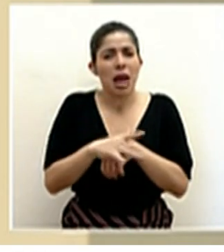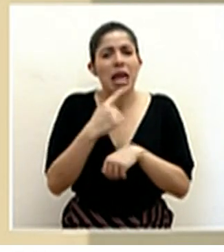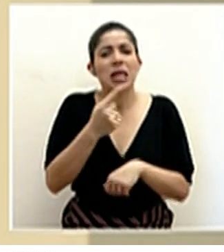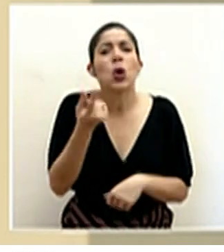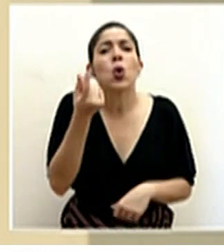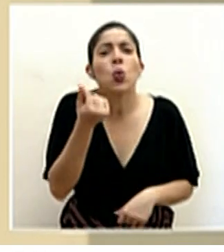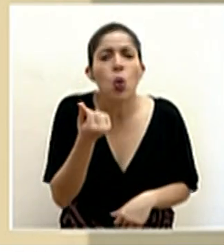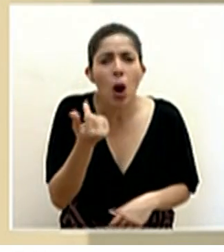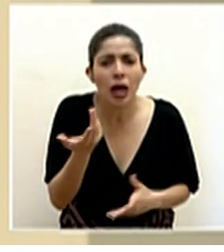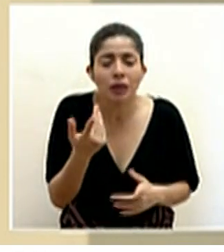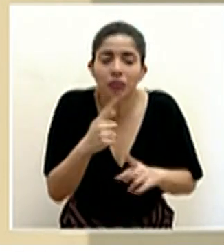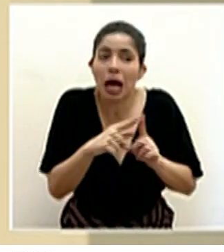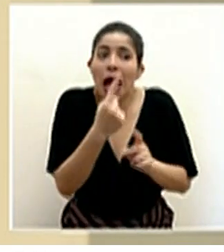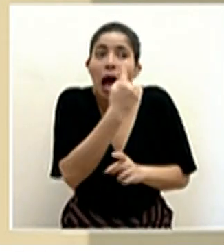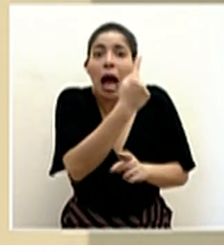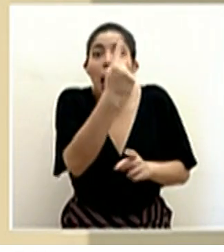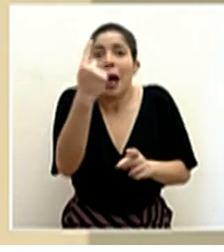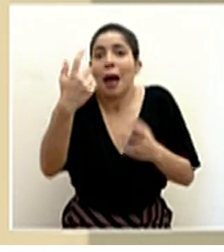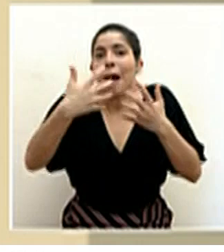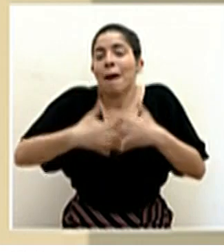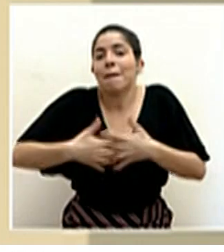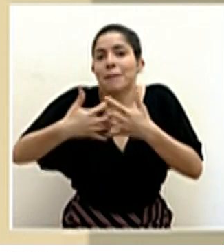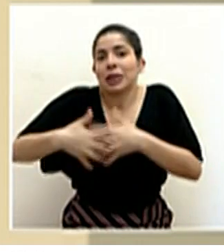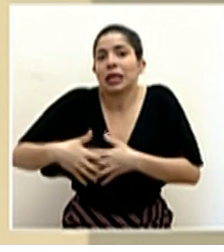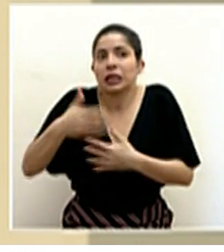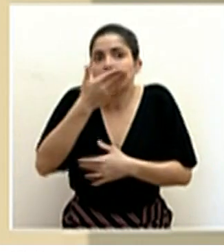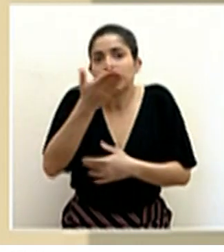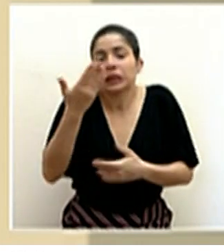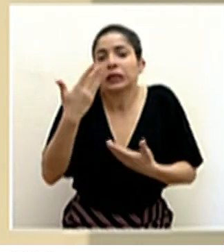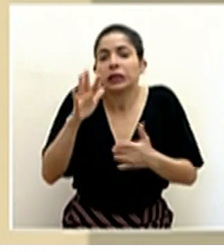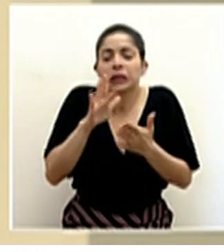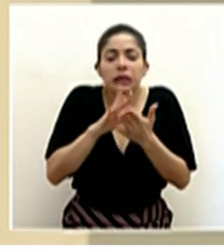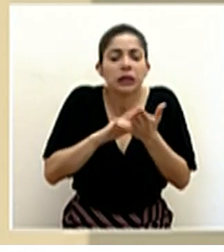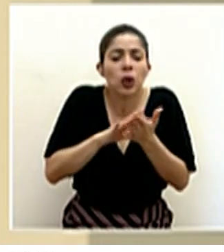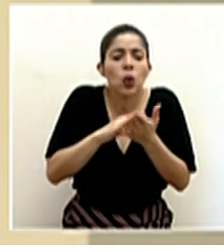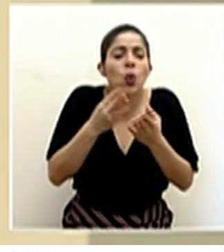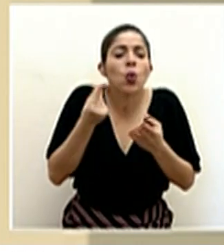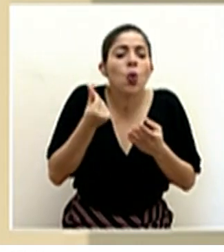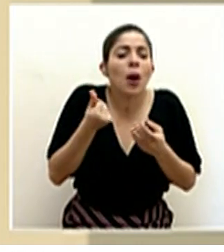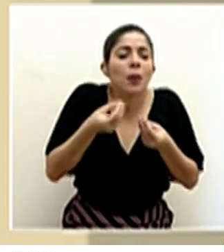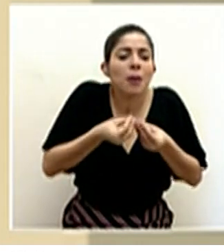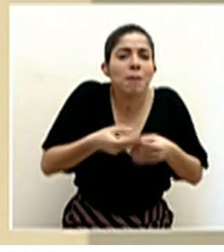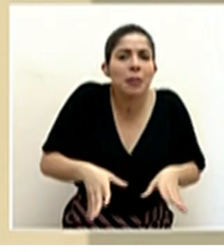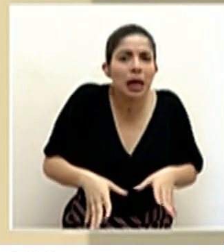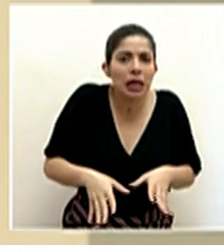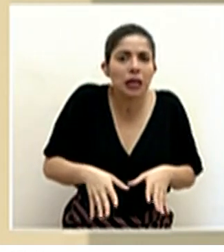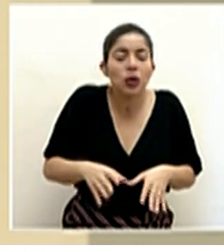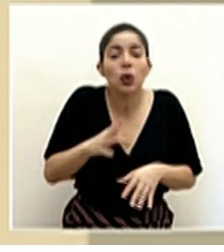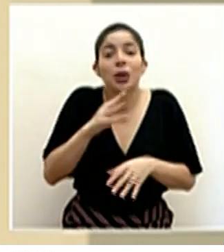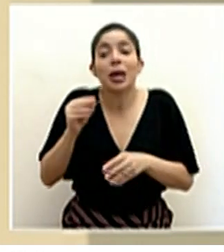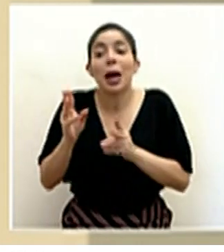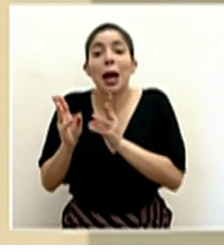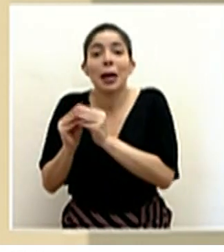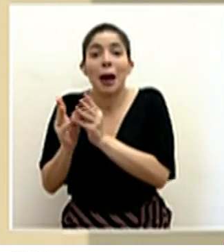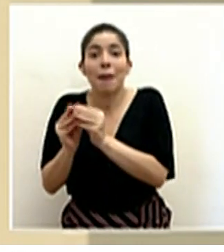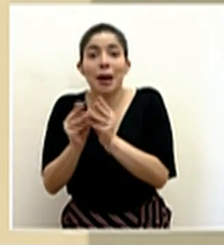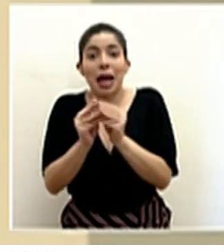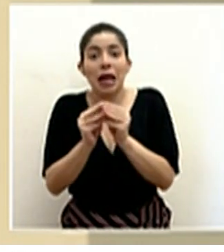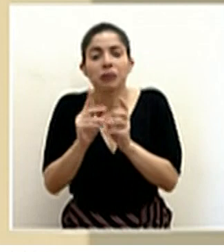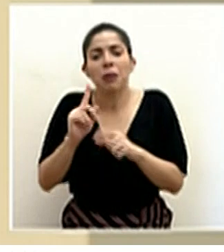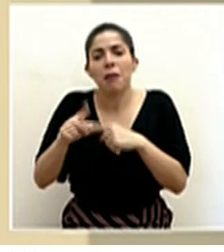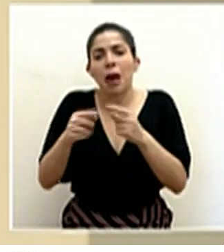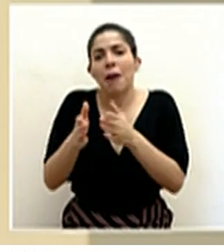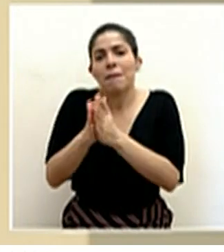sí, cada empresa tendrá ya un cálculo de lo que ha perdido, ¿verdad? Y las cámaras, pues se les